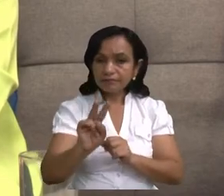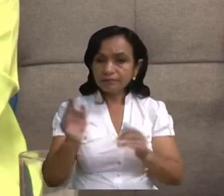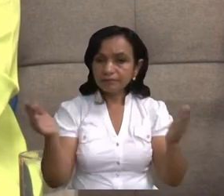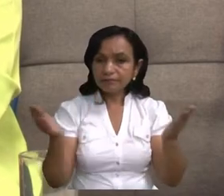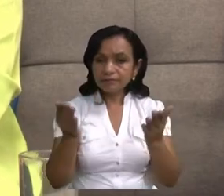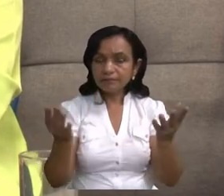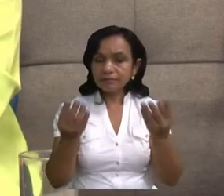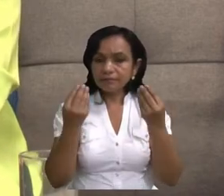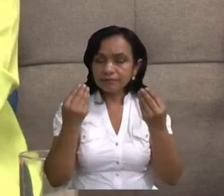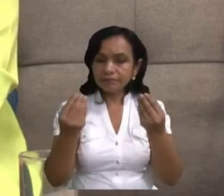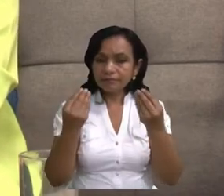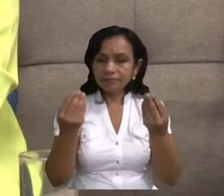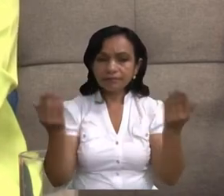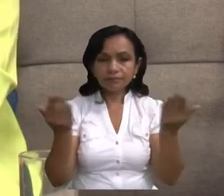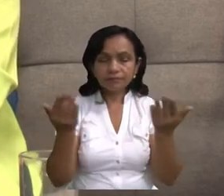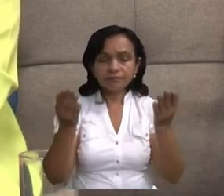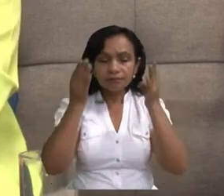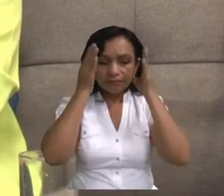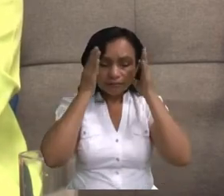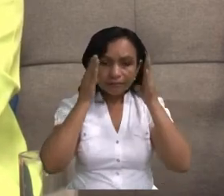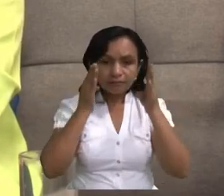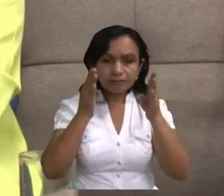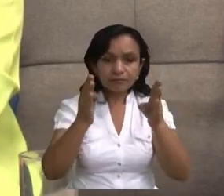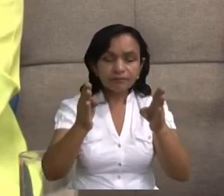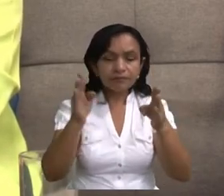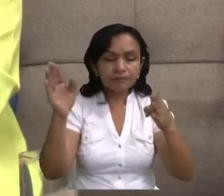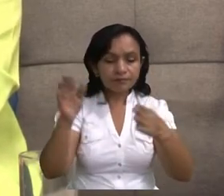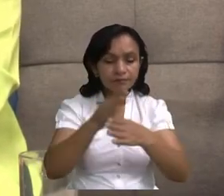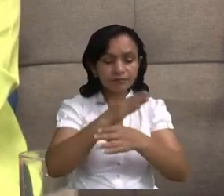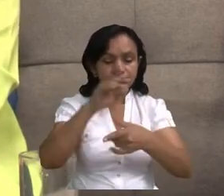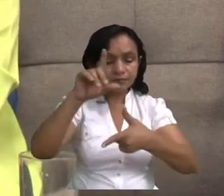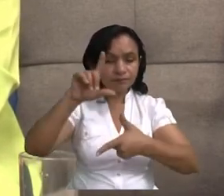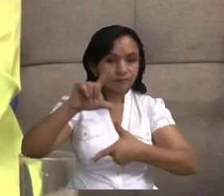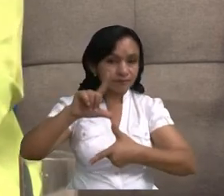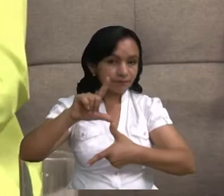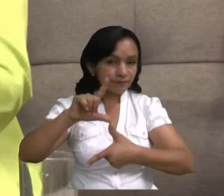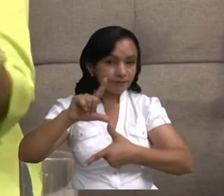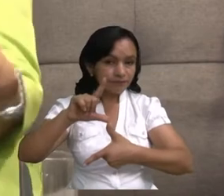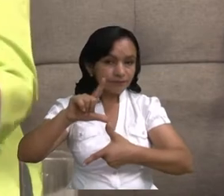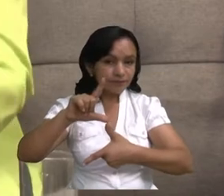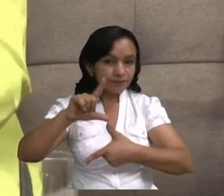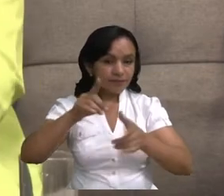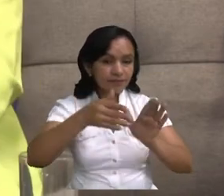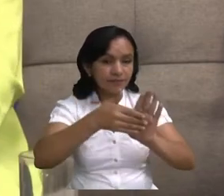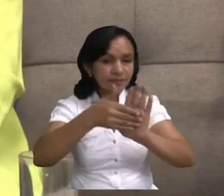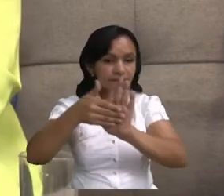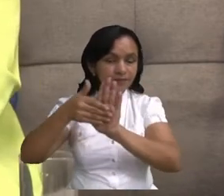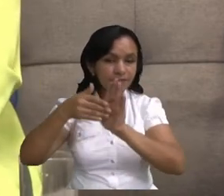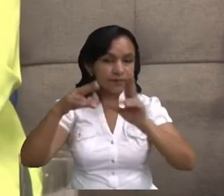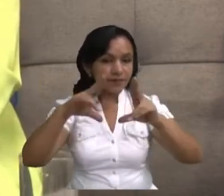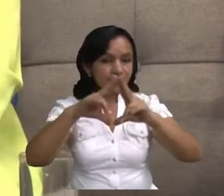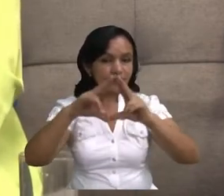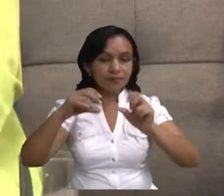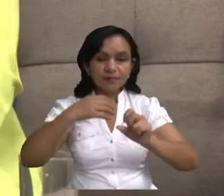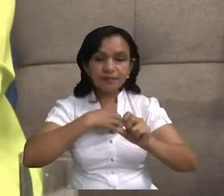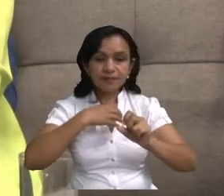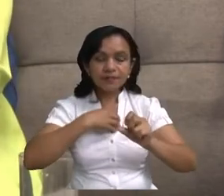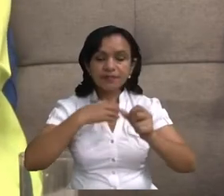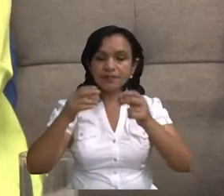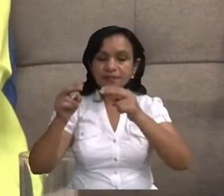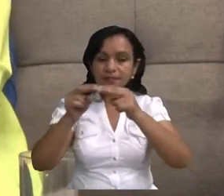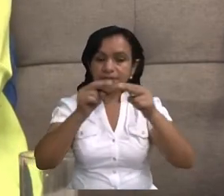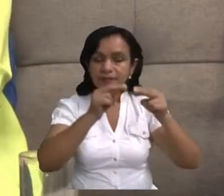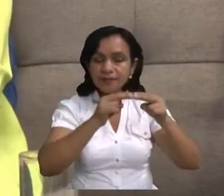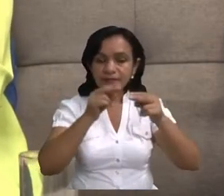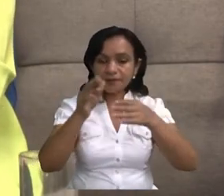con mucha atención a nivel de Latinoamérica. O sea, ese modelo que tiene Nicaragua de articulación de